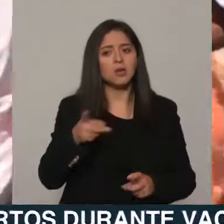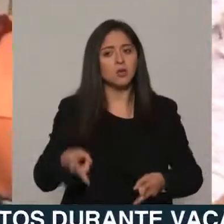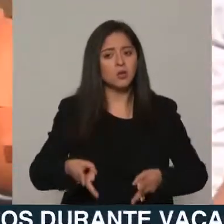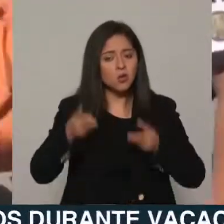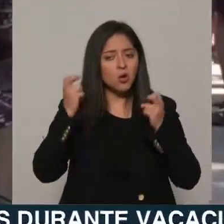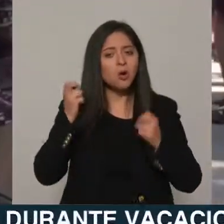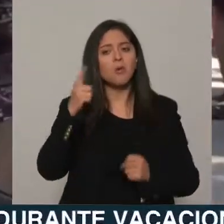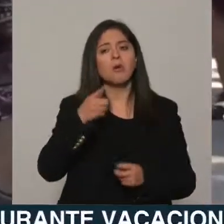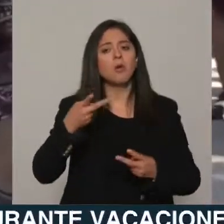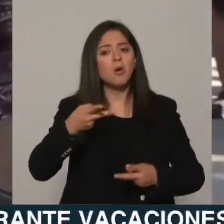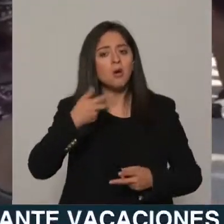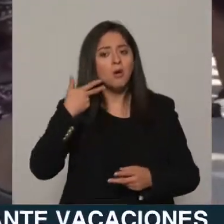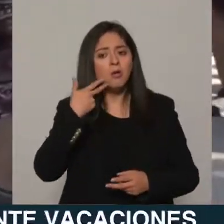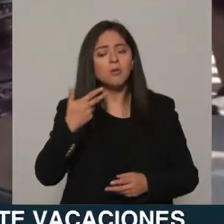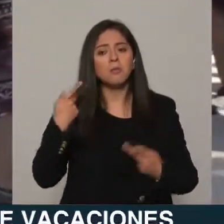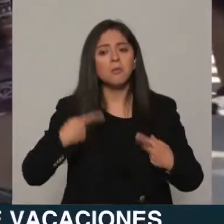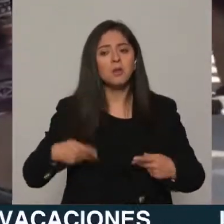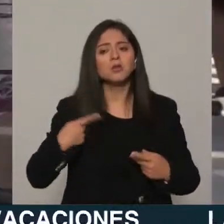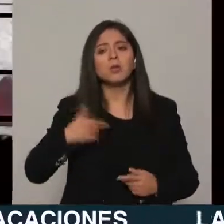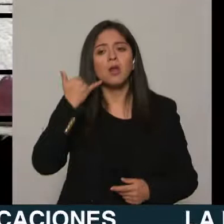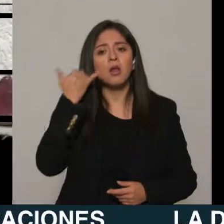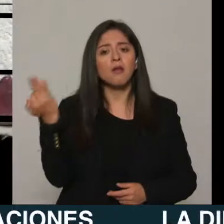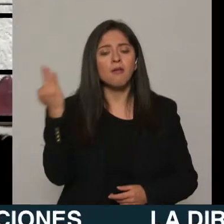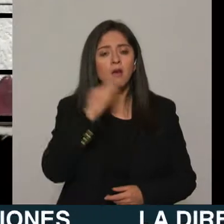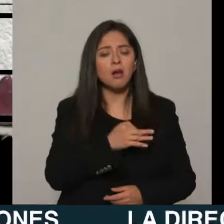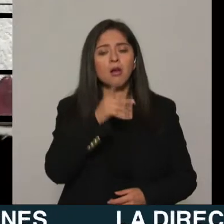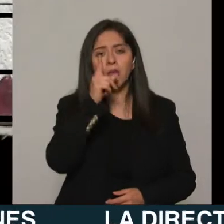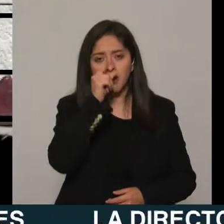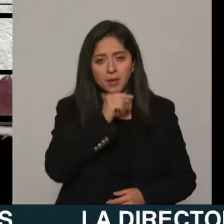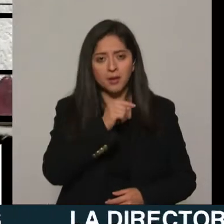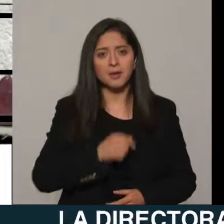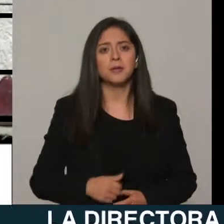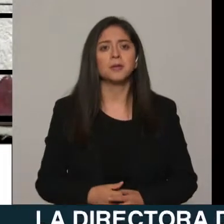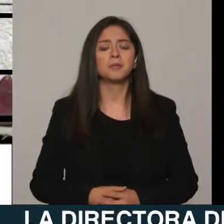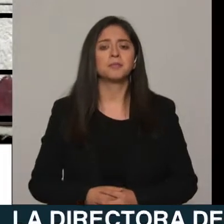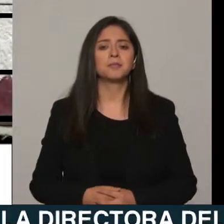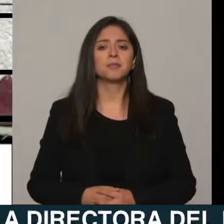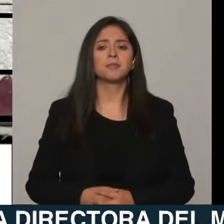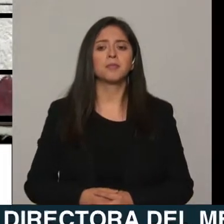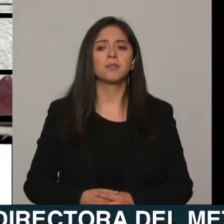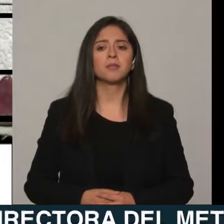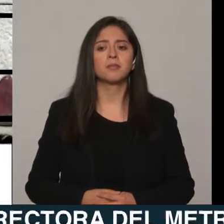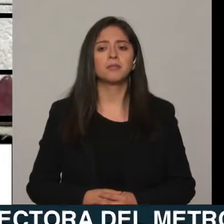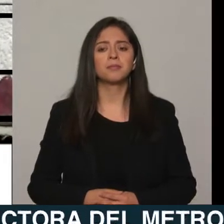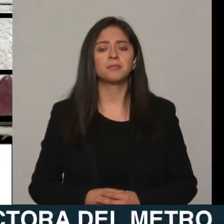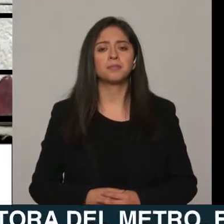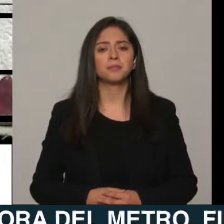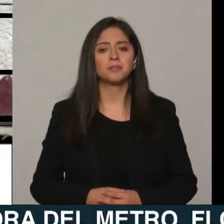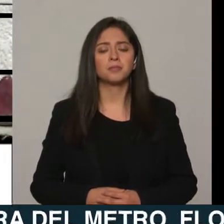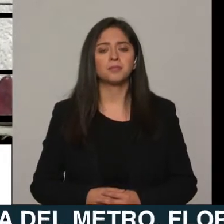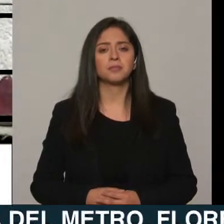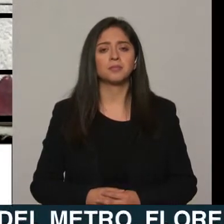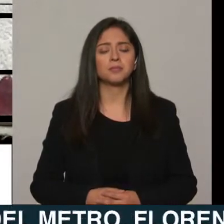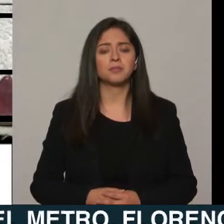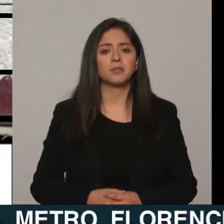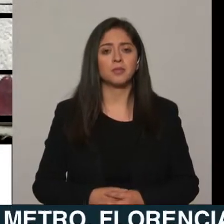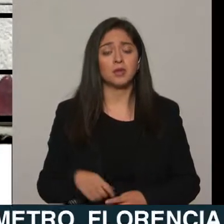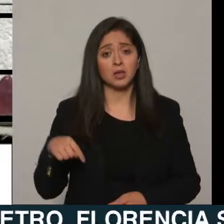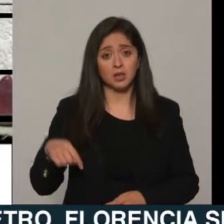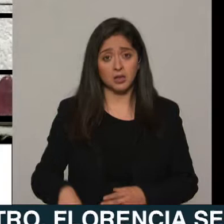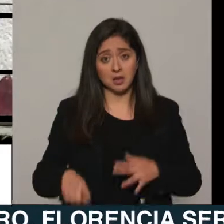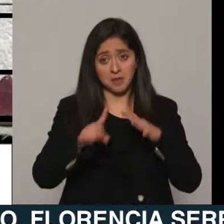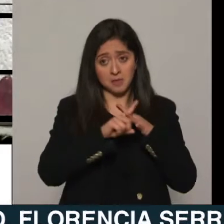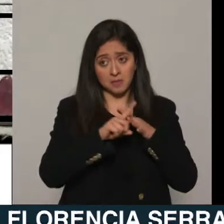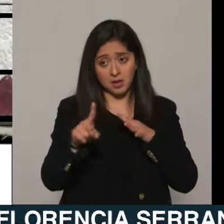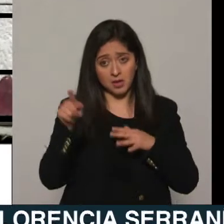o extorsiones, mismos que no detienen su caminar. Uno es migrante, o sea, son tantas cosas que pasas en tu país